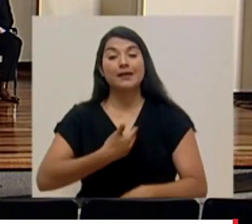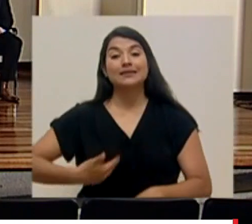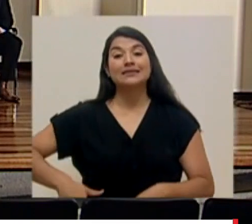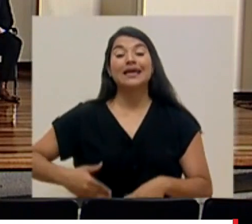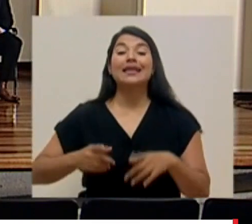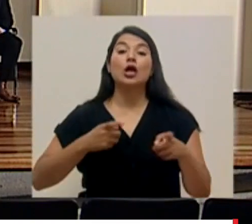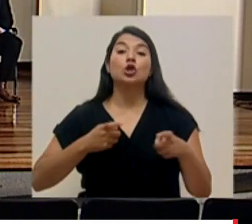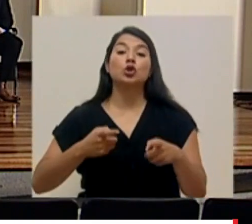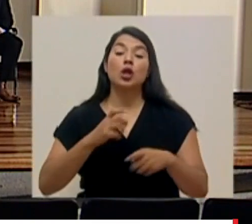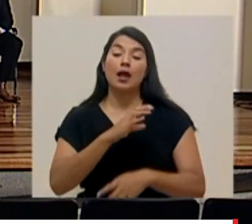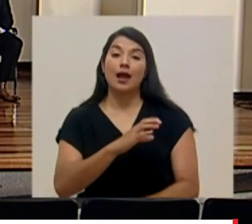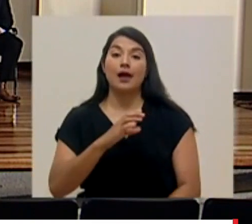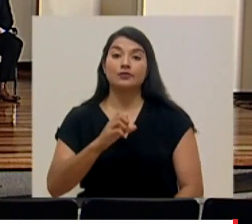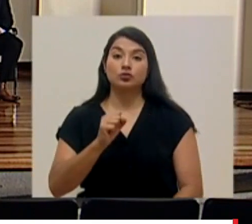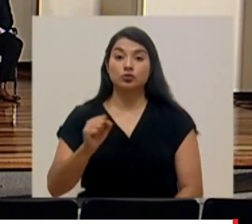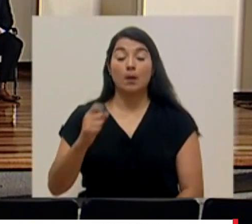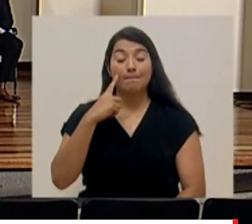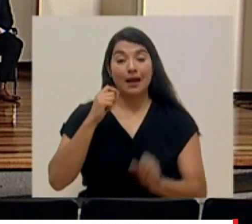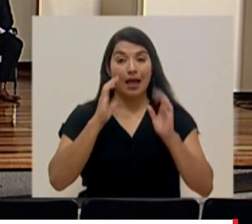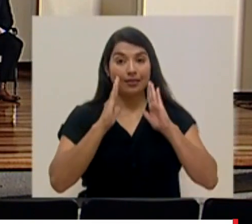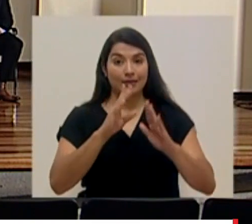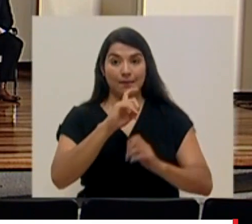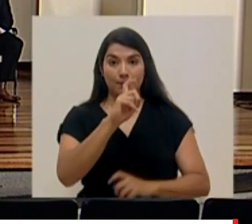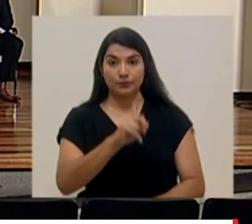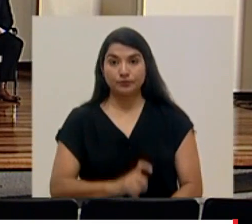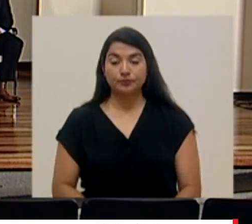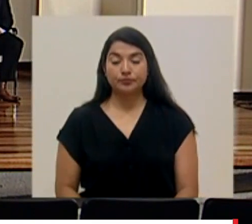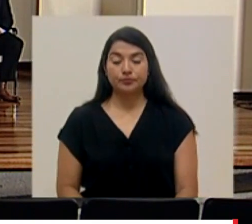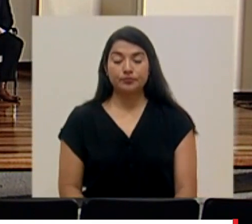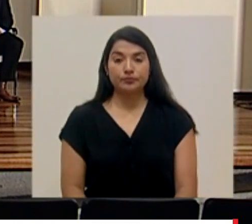Costarricense de Seguro Social, para atender su pregunta.